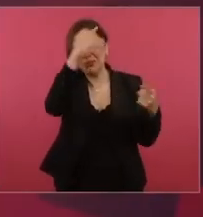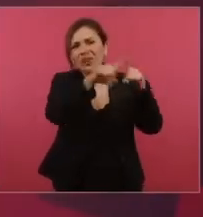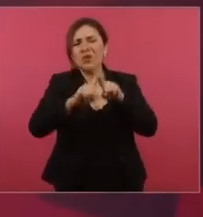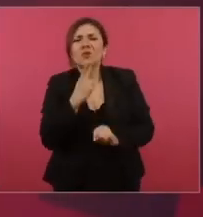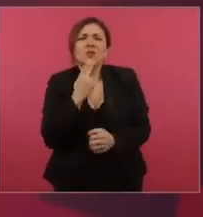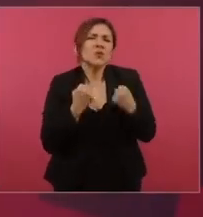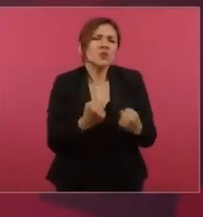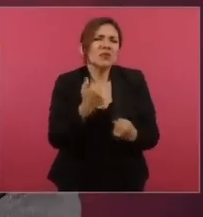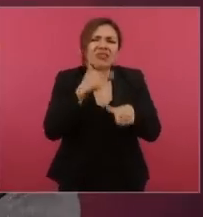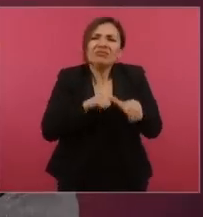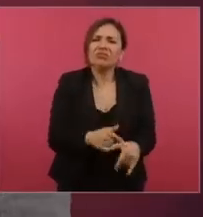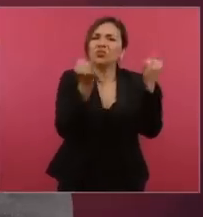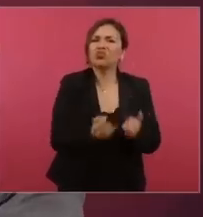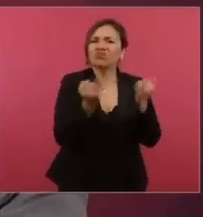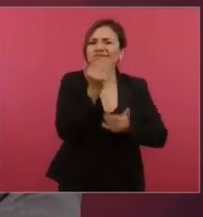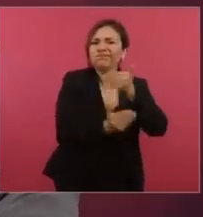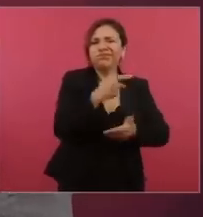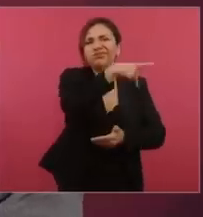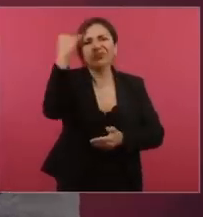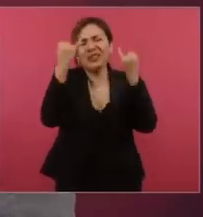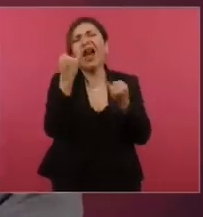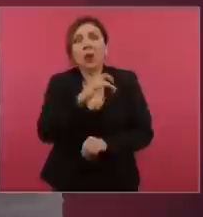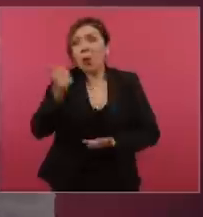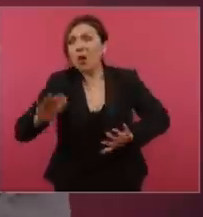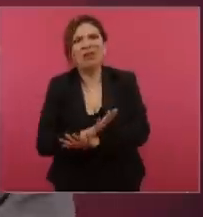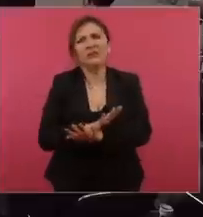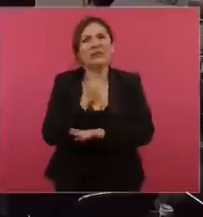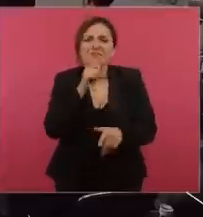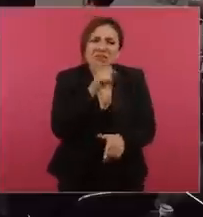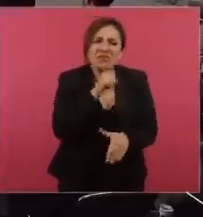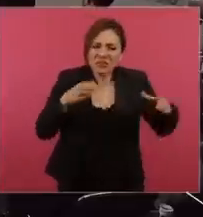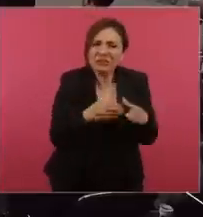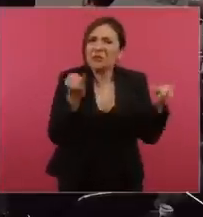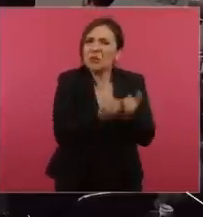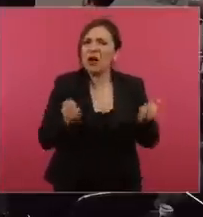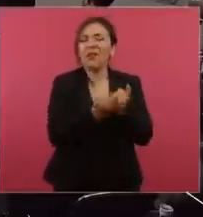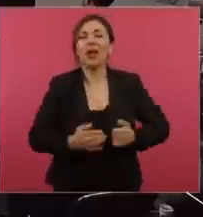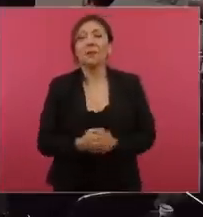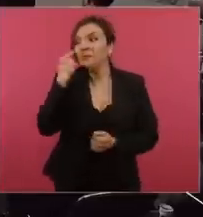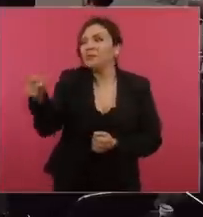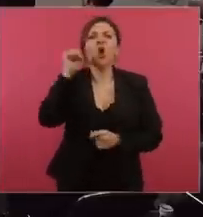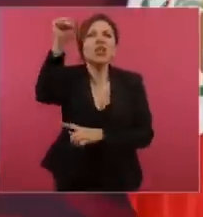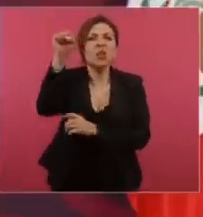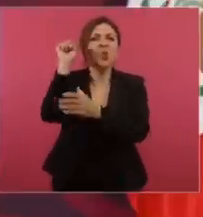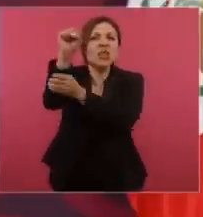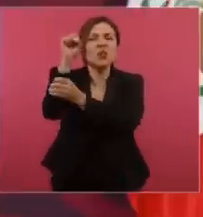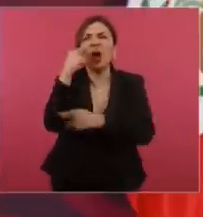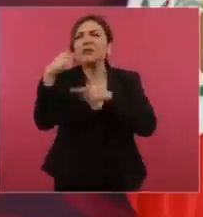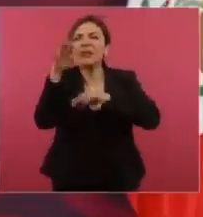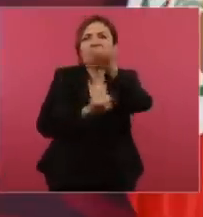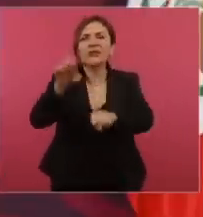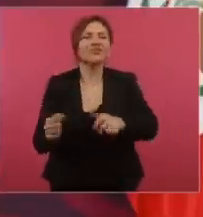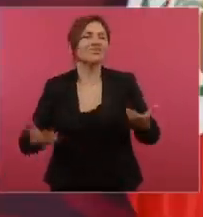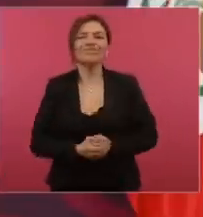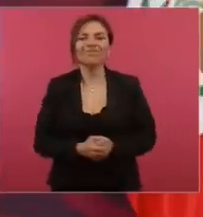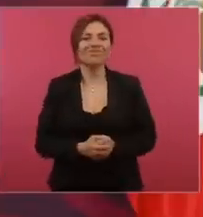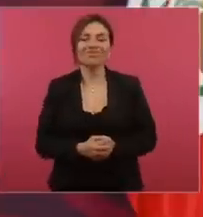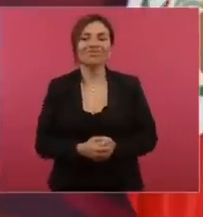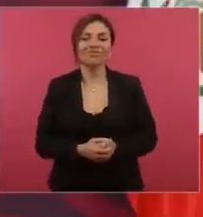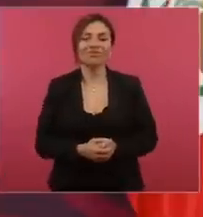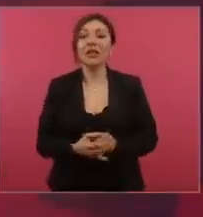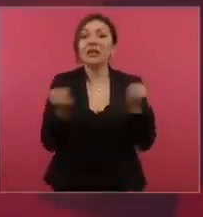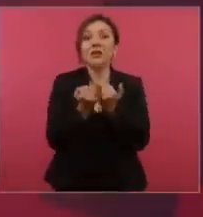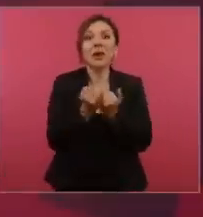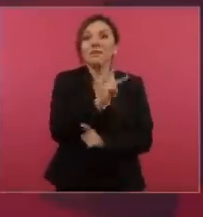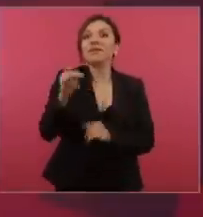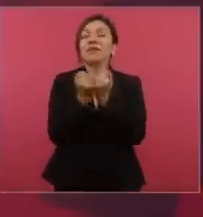el conservadurismo de algunas personas. Entonces, ven comunistas por todos lados, así como los